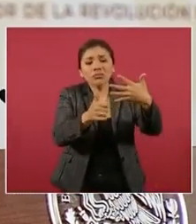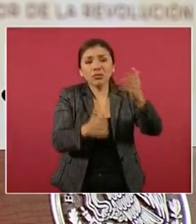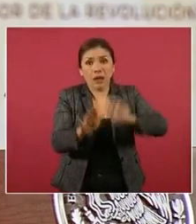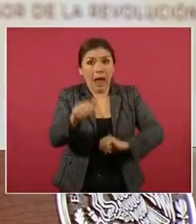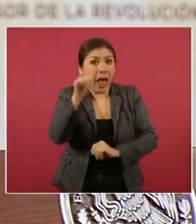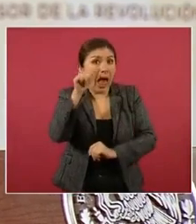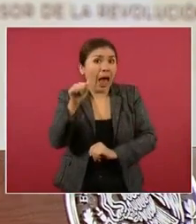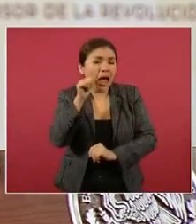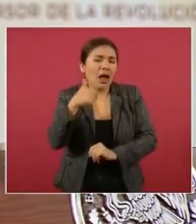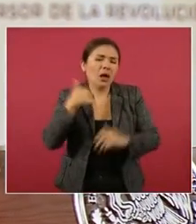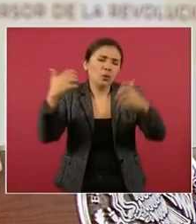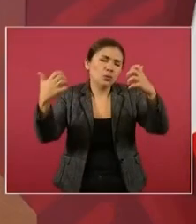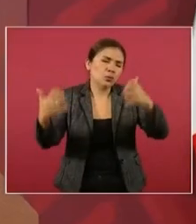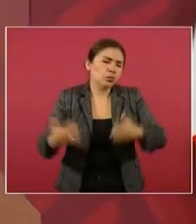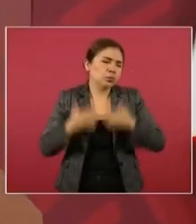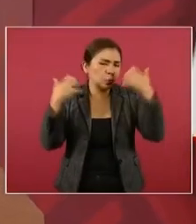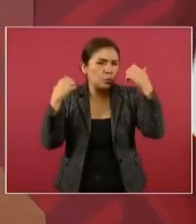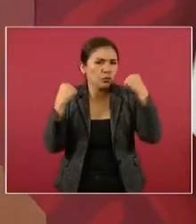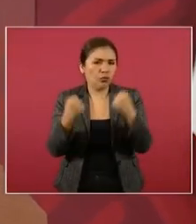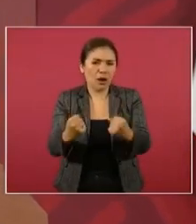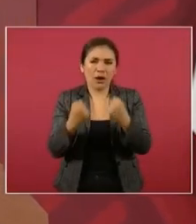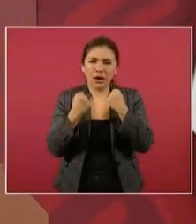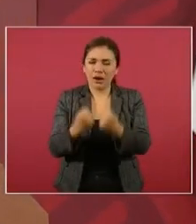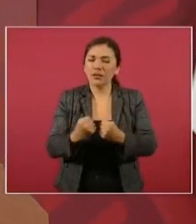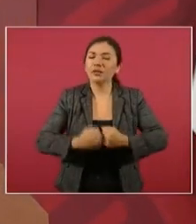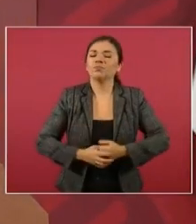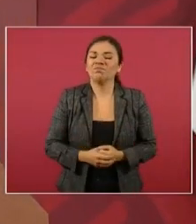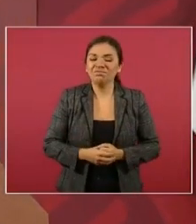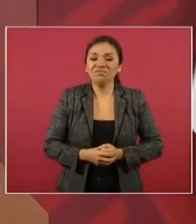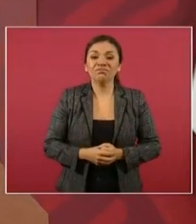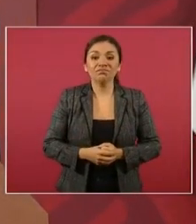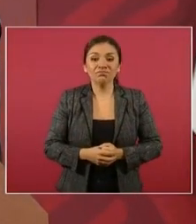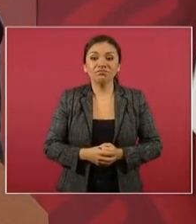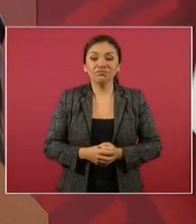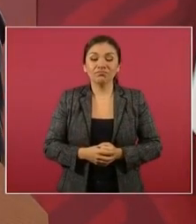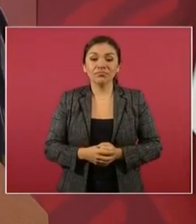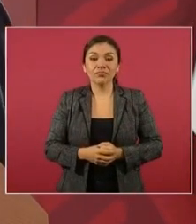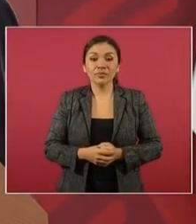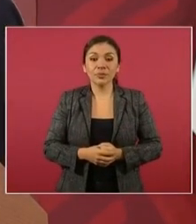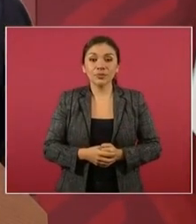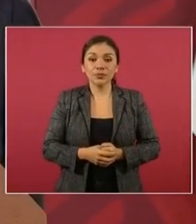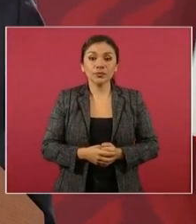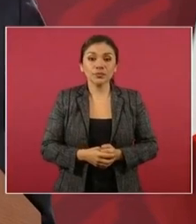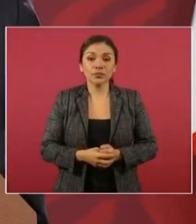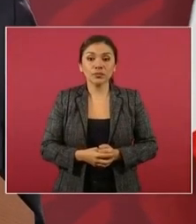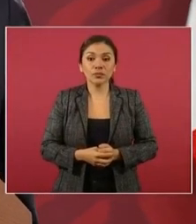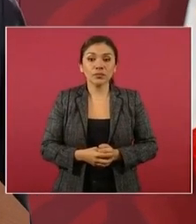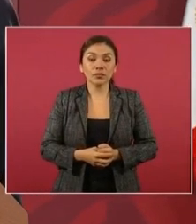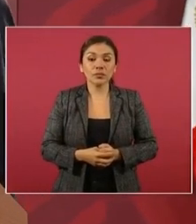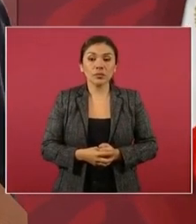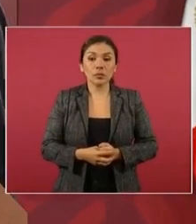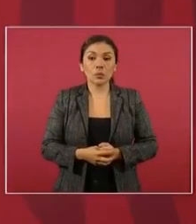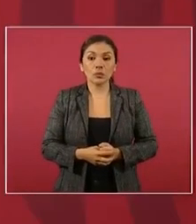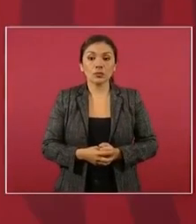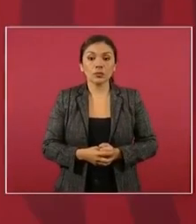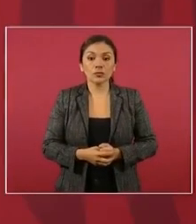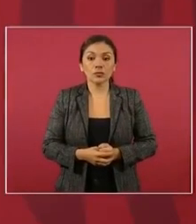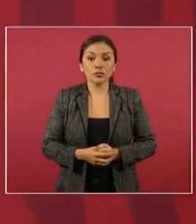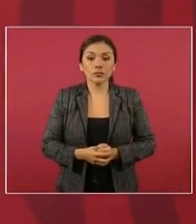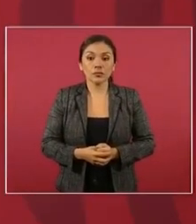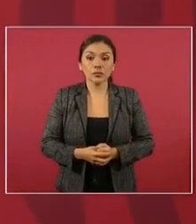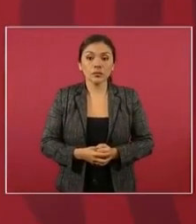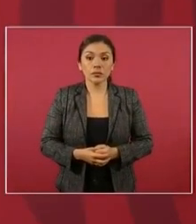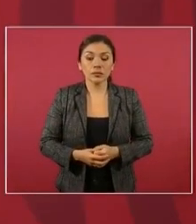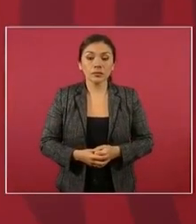individual. Si optó por el régimen de pensión individual, yo te puedo asegurar que el tiempo de cotización,